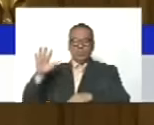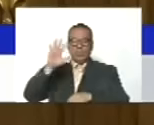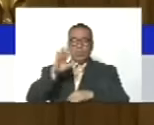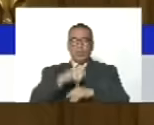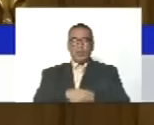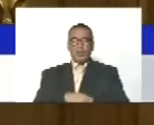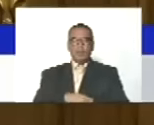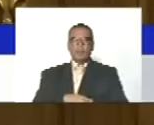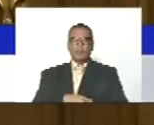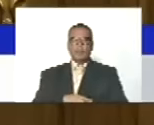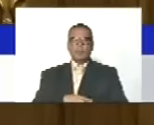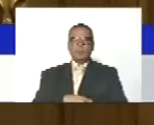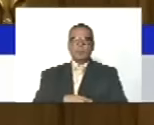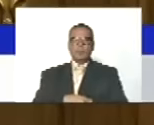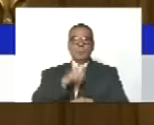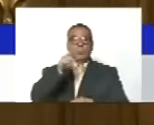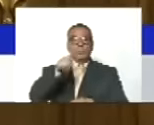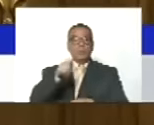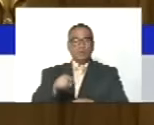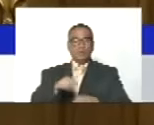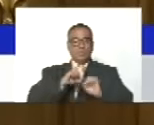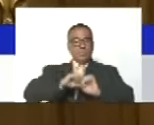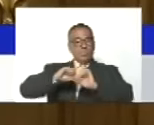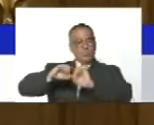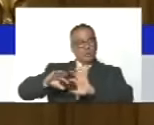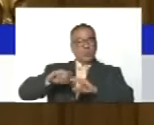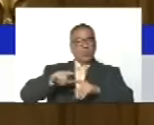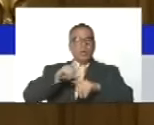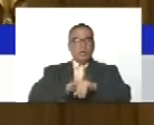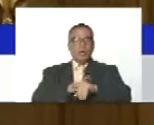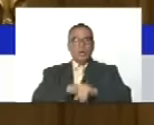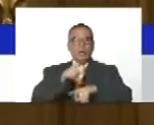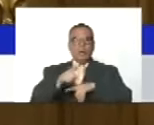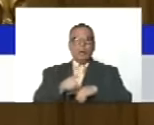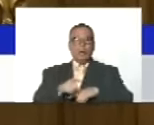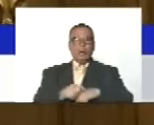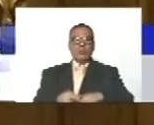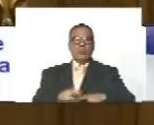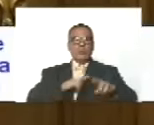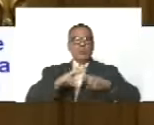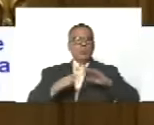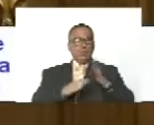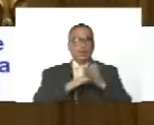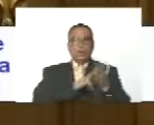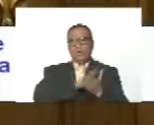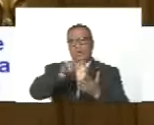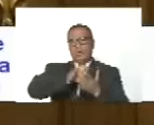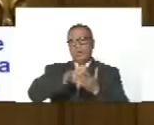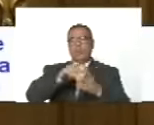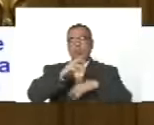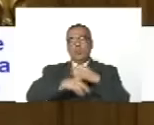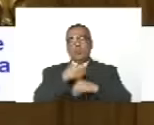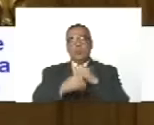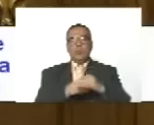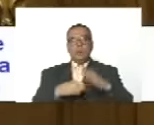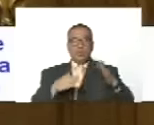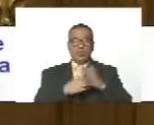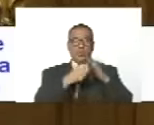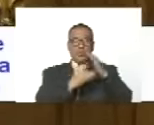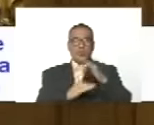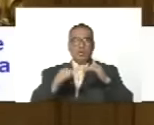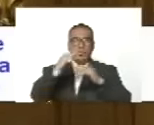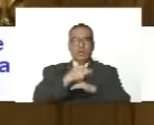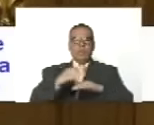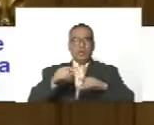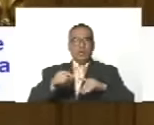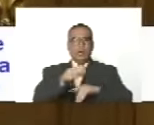Venezuela y suspendió temporalmente las restricciones de viaje impuestas contra altos funcionarios